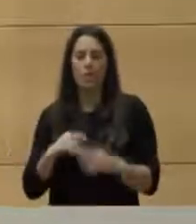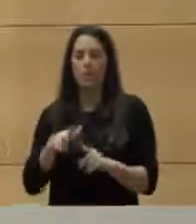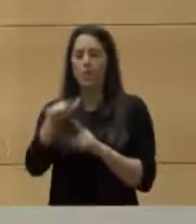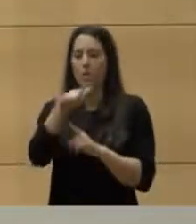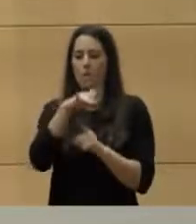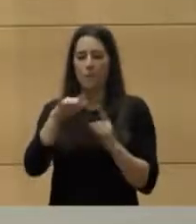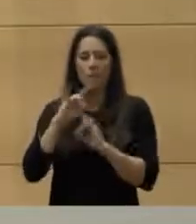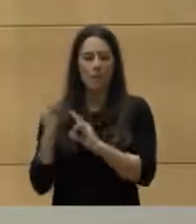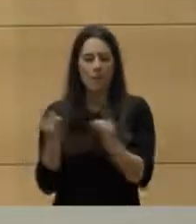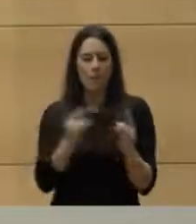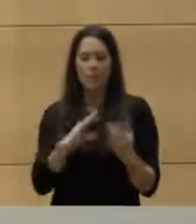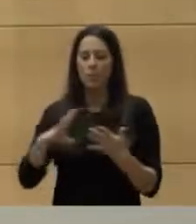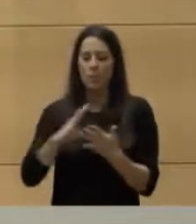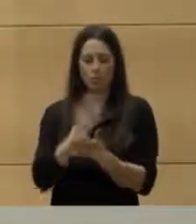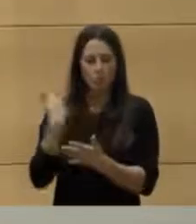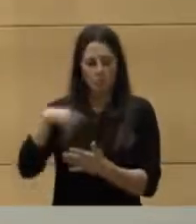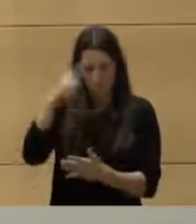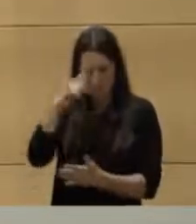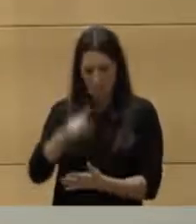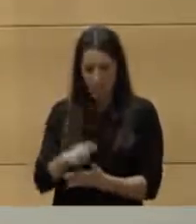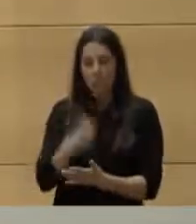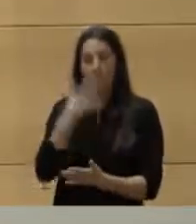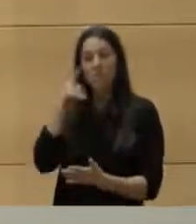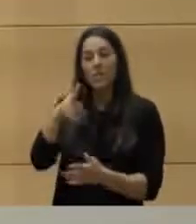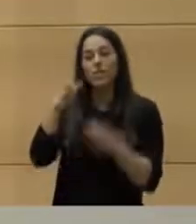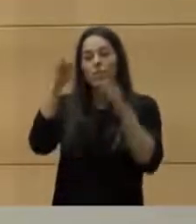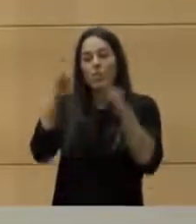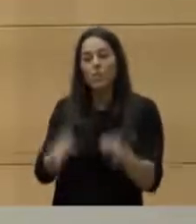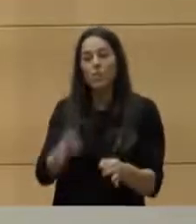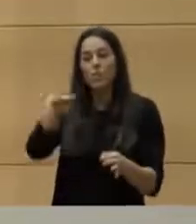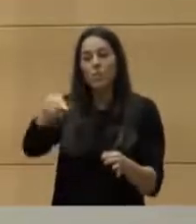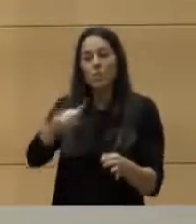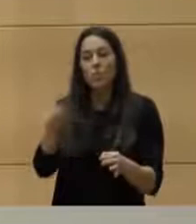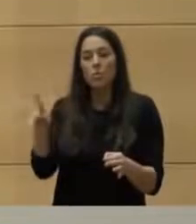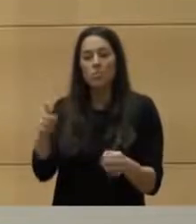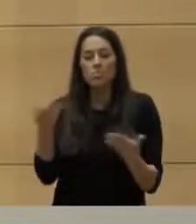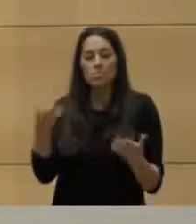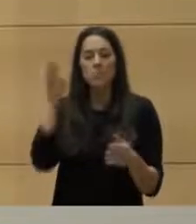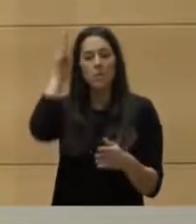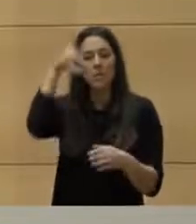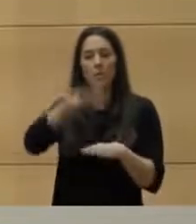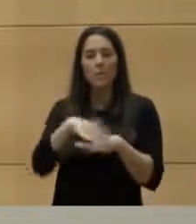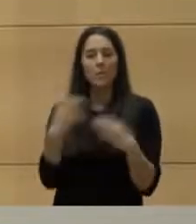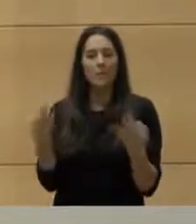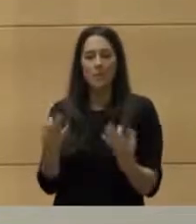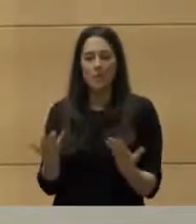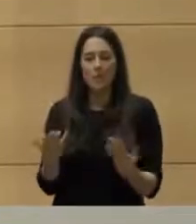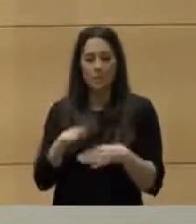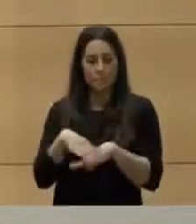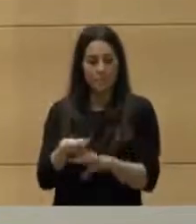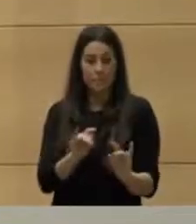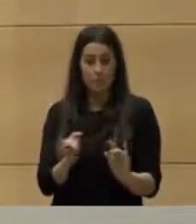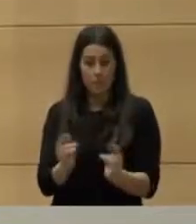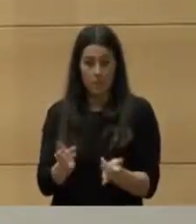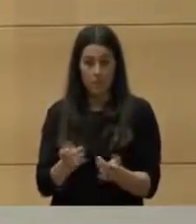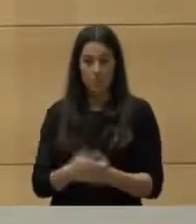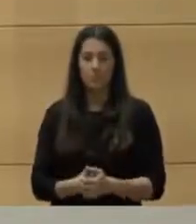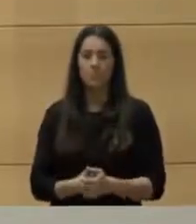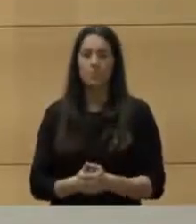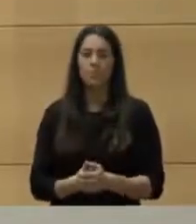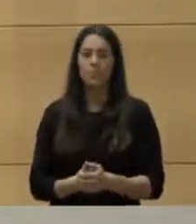que conocemos, si no está asegurado, la república no tiene ningún sentido, no sirve absolutamente para